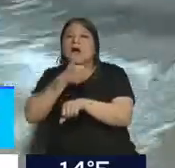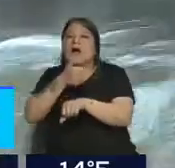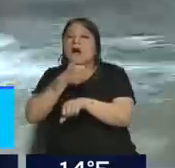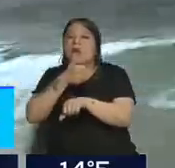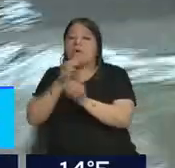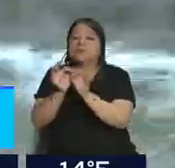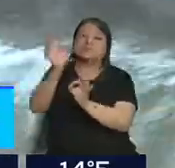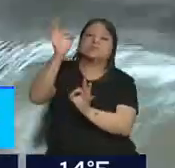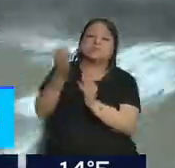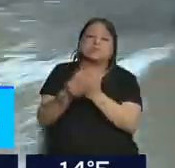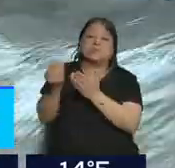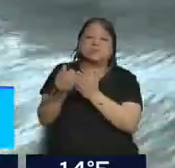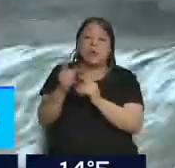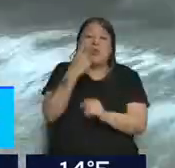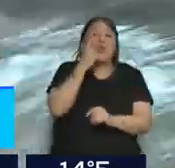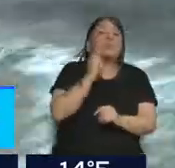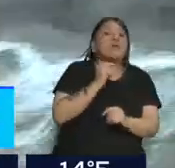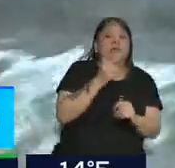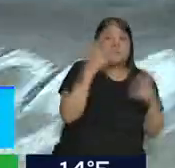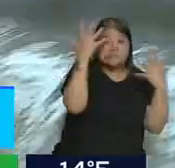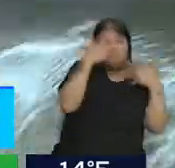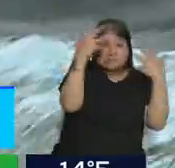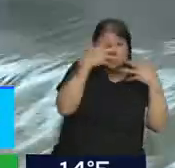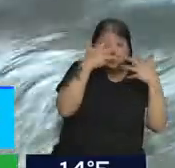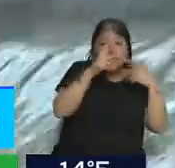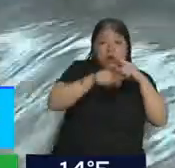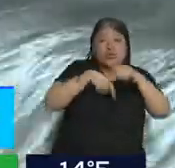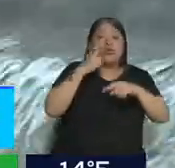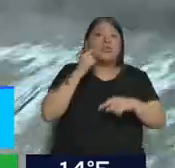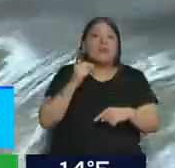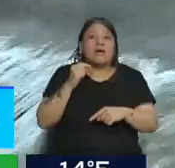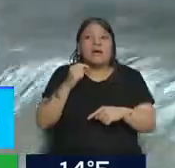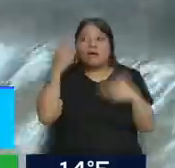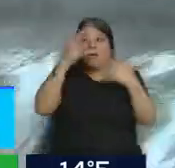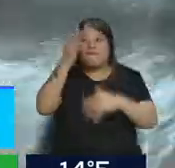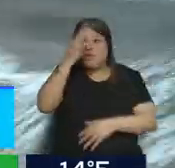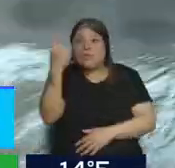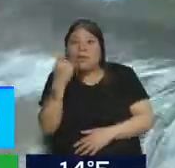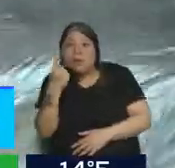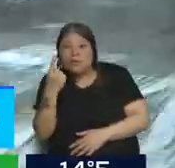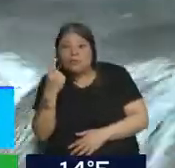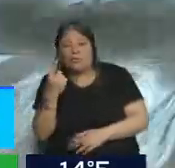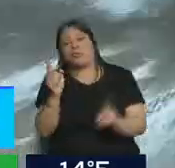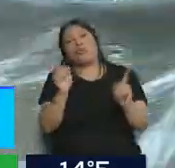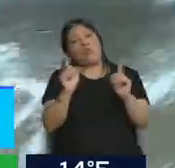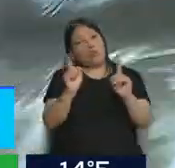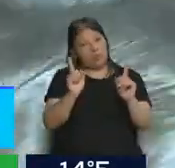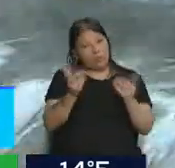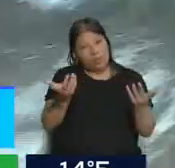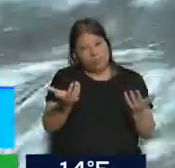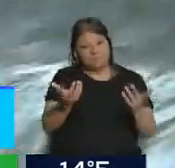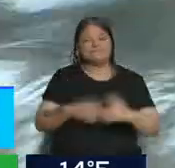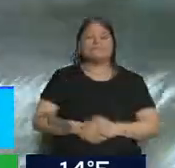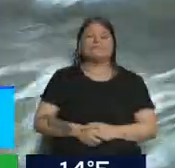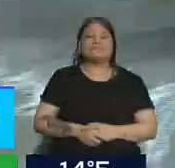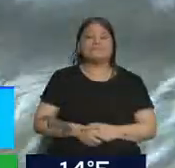de litros. Pero si un día no me bañé, al día siguiente no voy a bañarme durante 20 minutos porque no utilicé el cupo de 10 minutos de agua del día anterior,